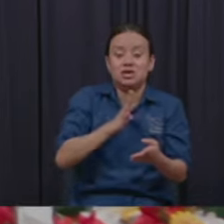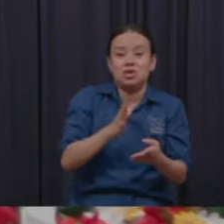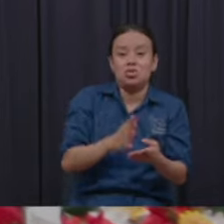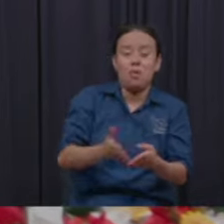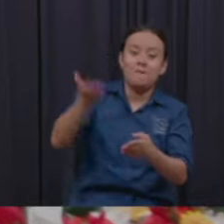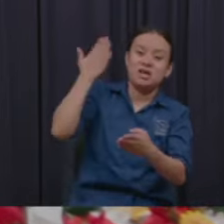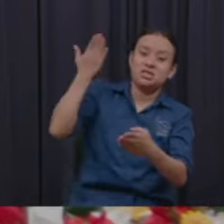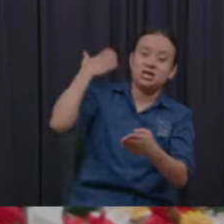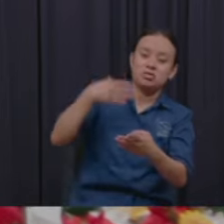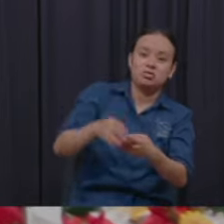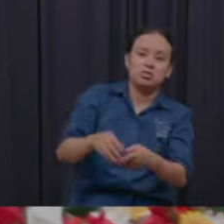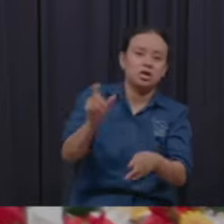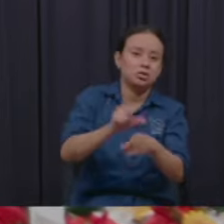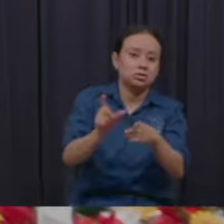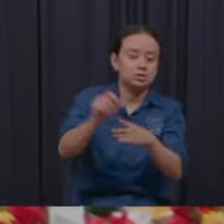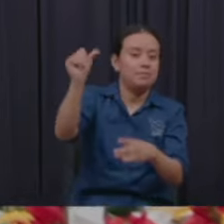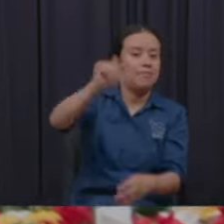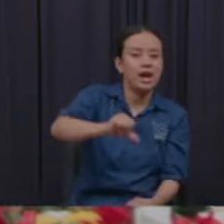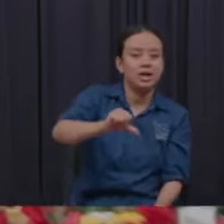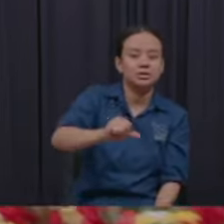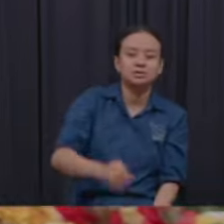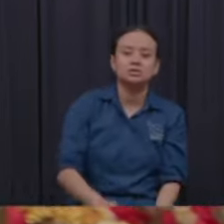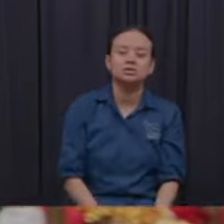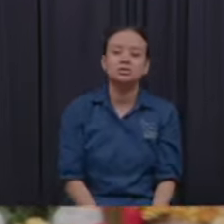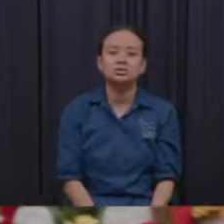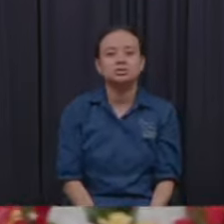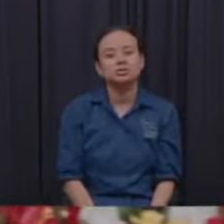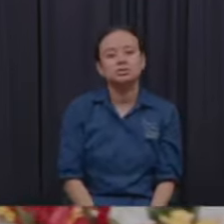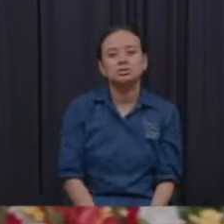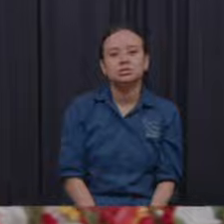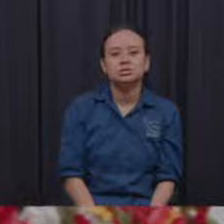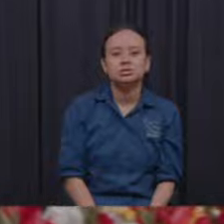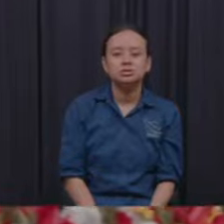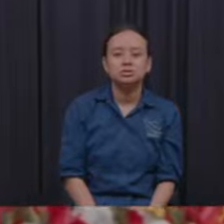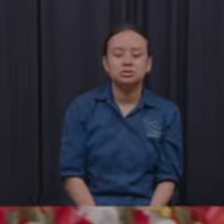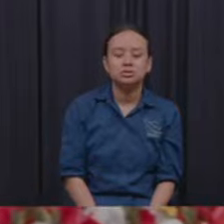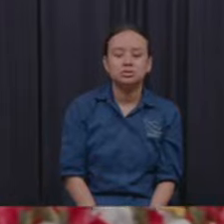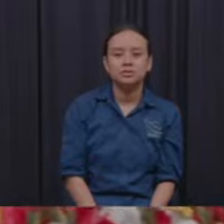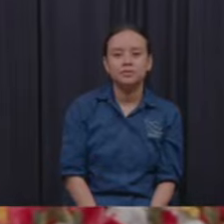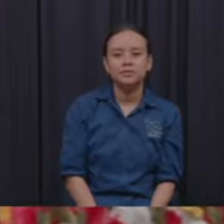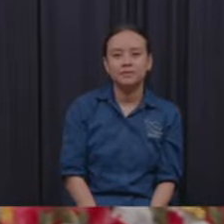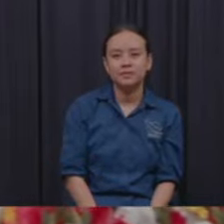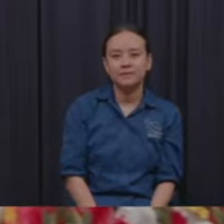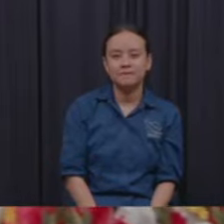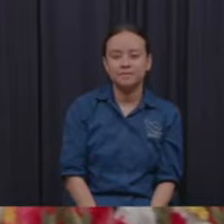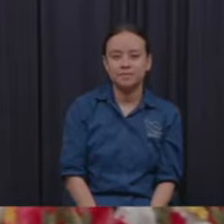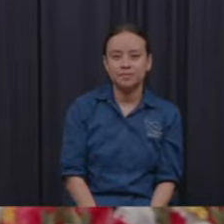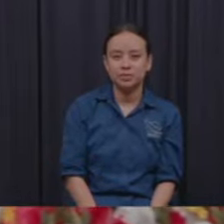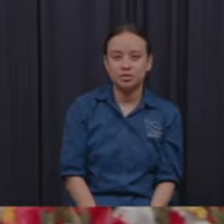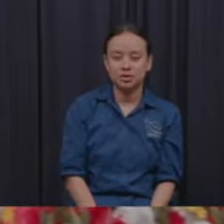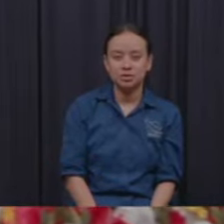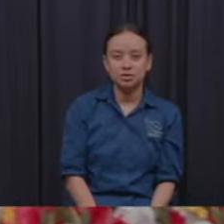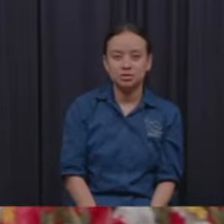Yo recuerdo hace algunos años, estaba, bueno, no tanto, ¿verdad? Porque yo, dirían ustedes, patojito yo.